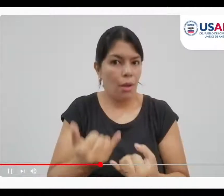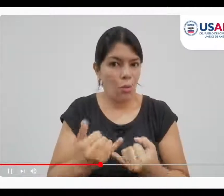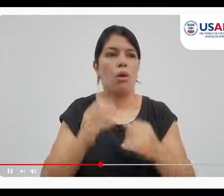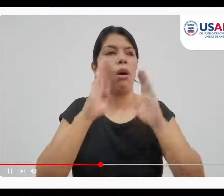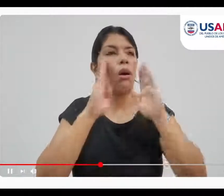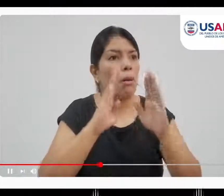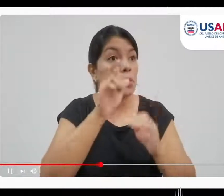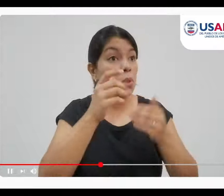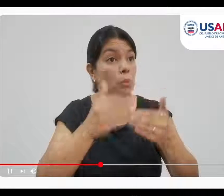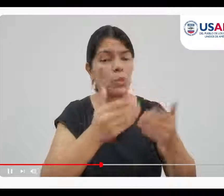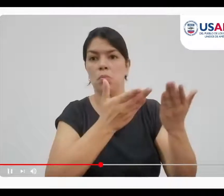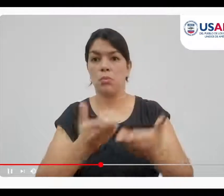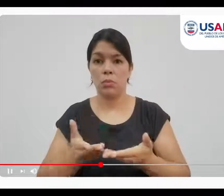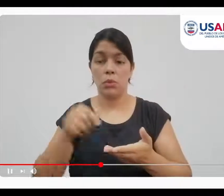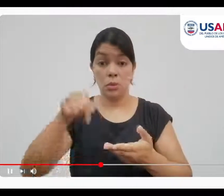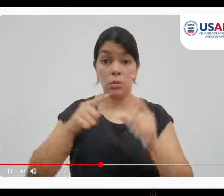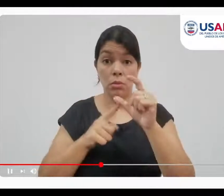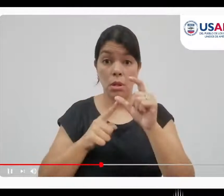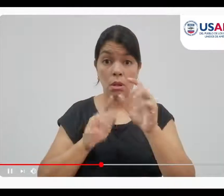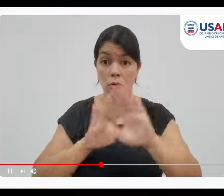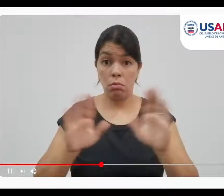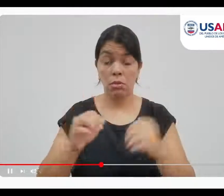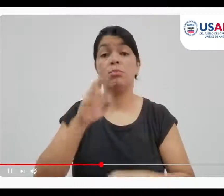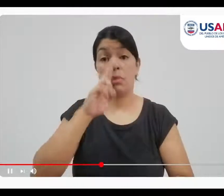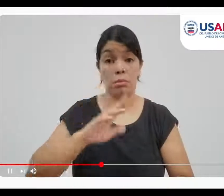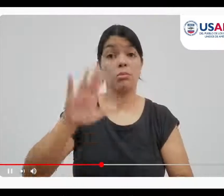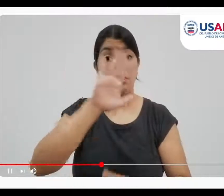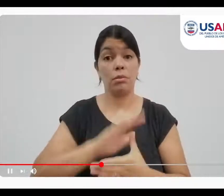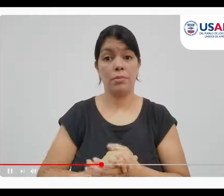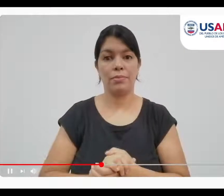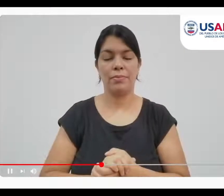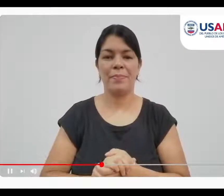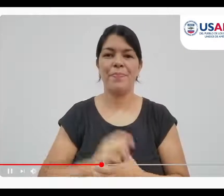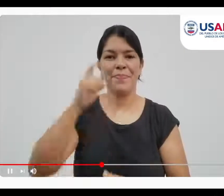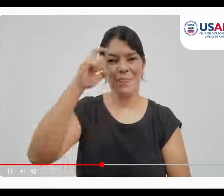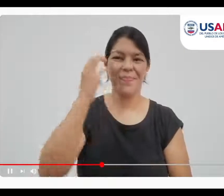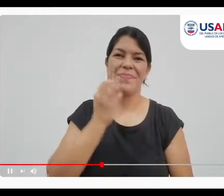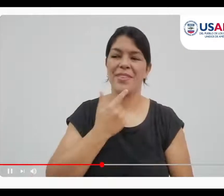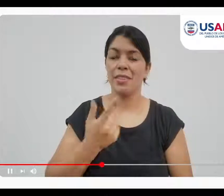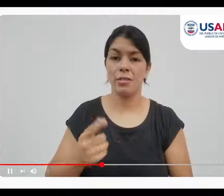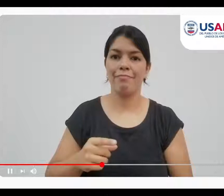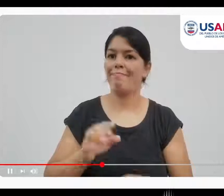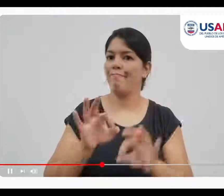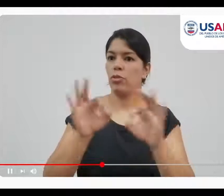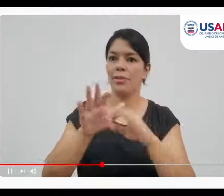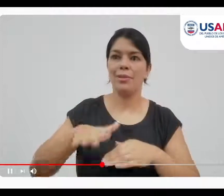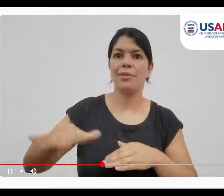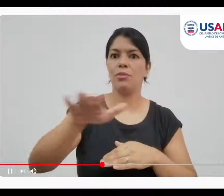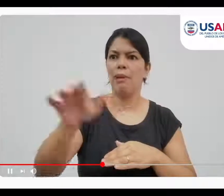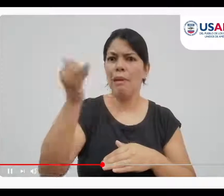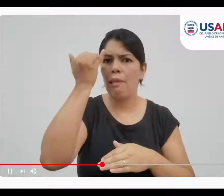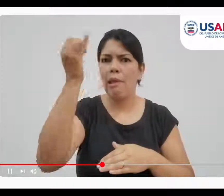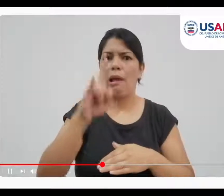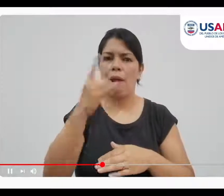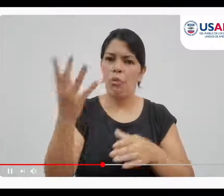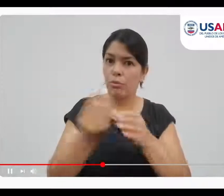siendo tenidas en cuenta, y no solamente aquí en Ciénaga, sino a nivel nacional. Es fundamental que cuando en un territorio hay iniciativas de inclusión social